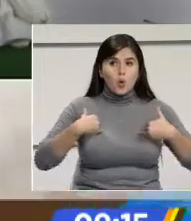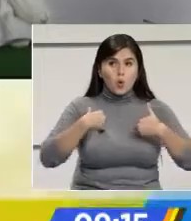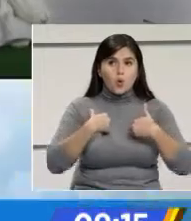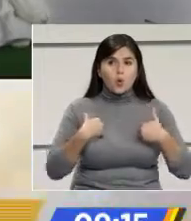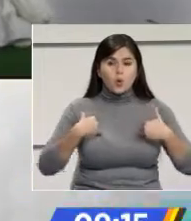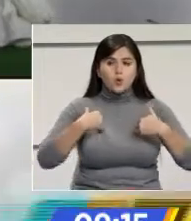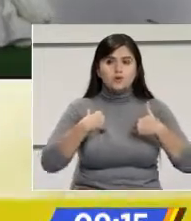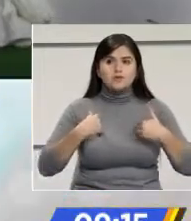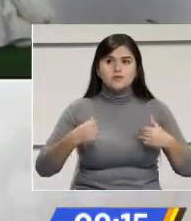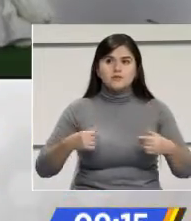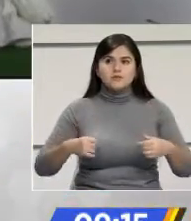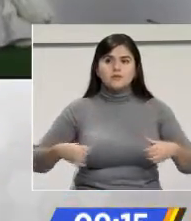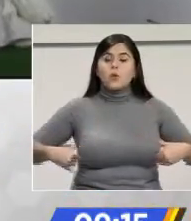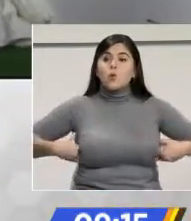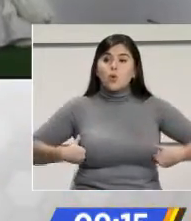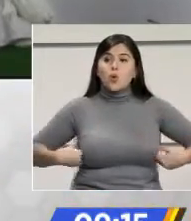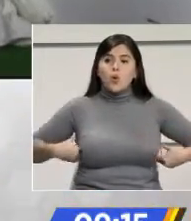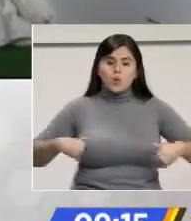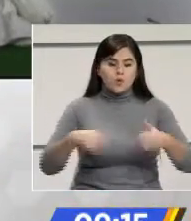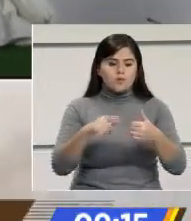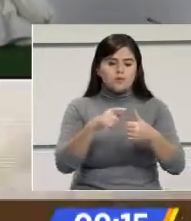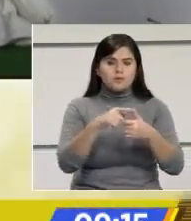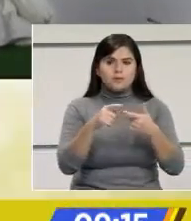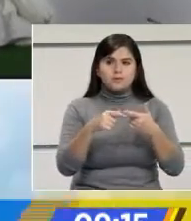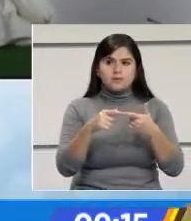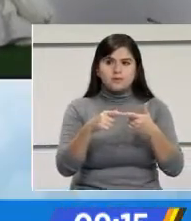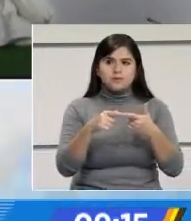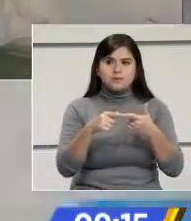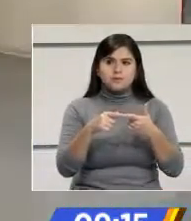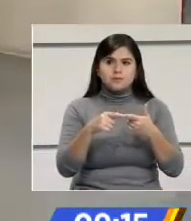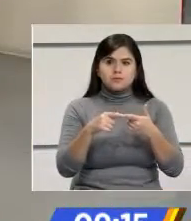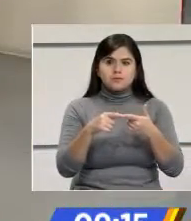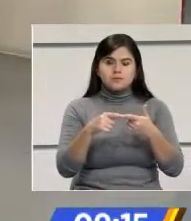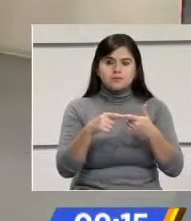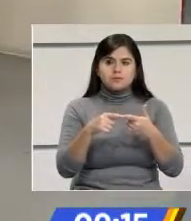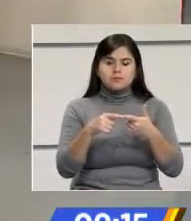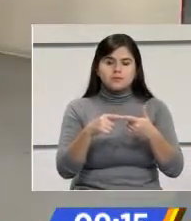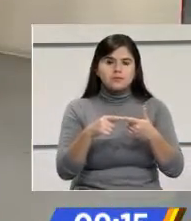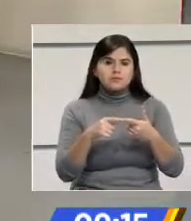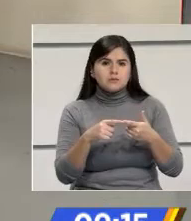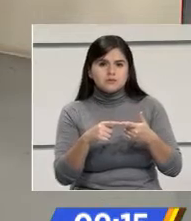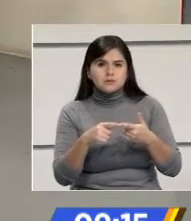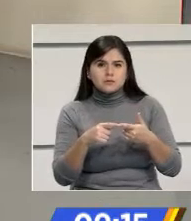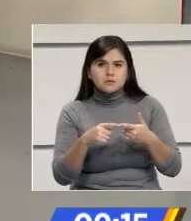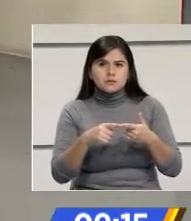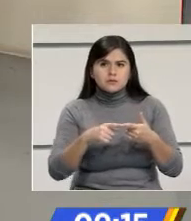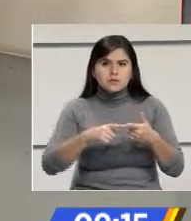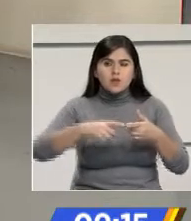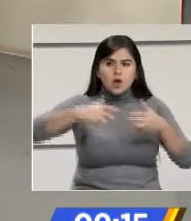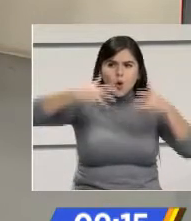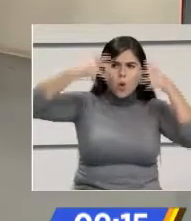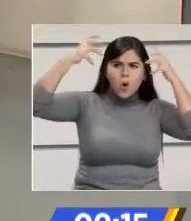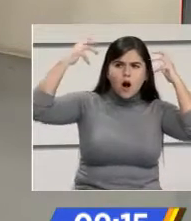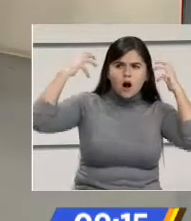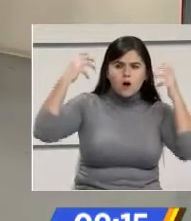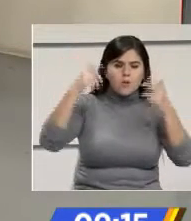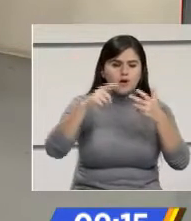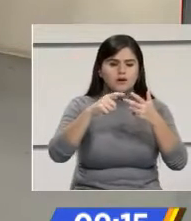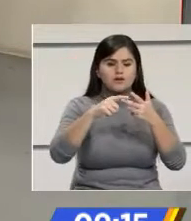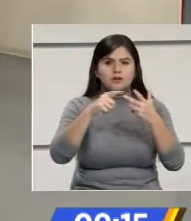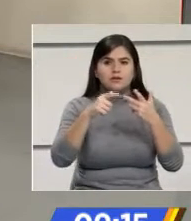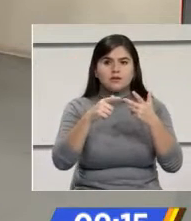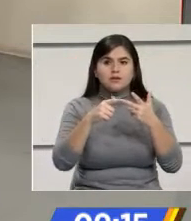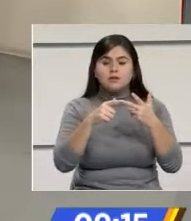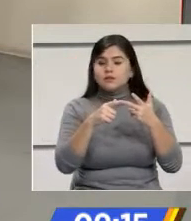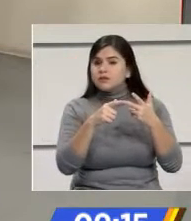¿Saben qué es un congo? Un congo, sí. Sí, claro que sí. Van a imitar un jaguar. y va a necesitar